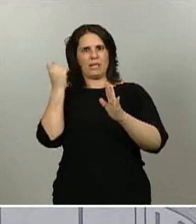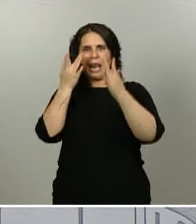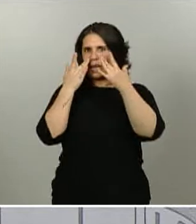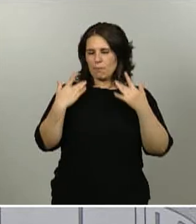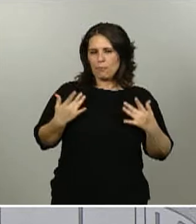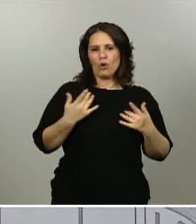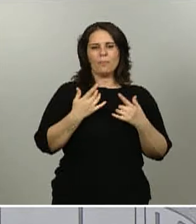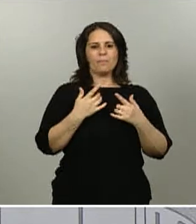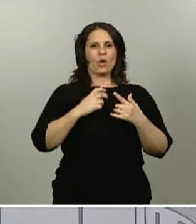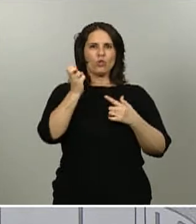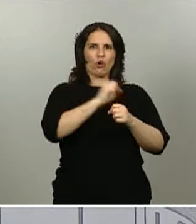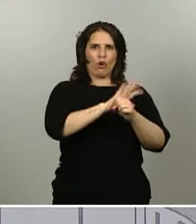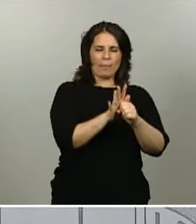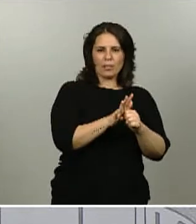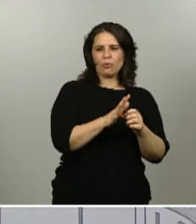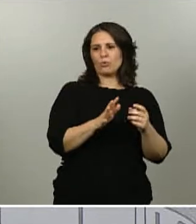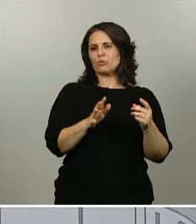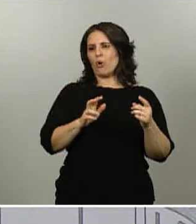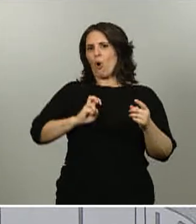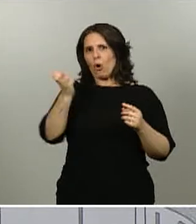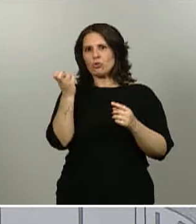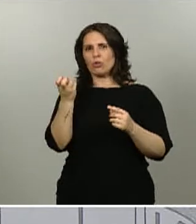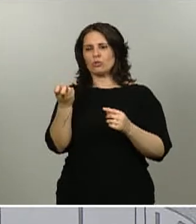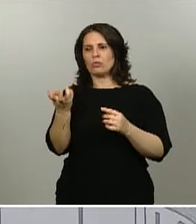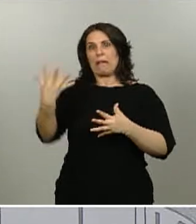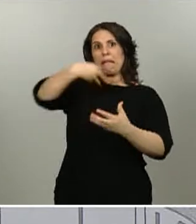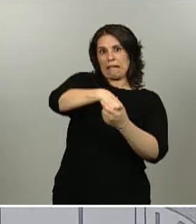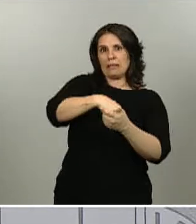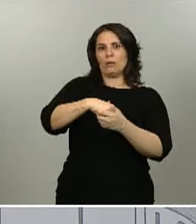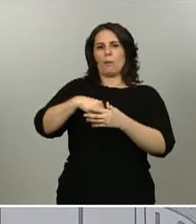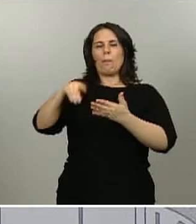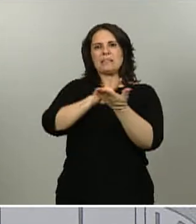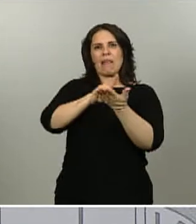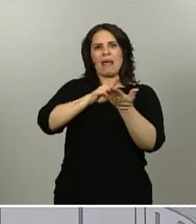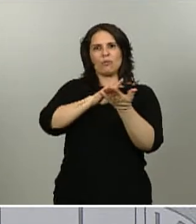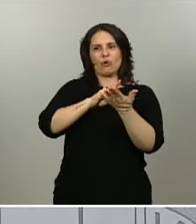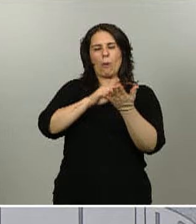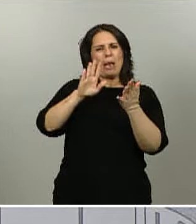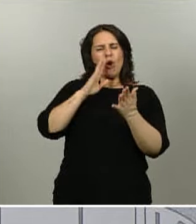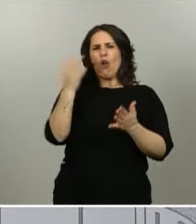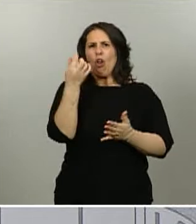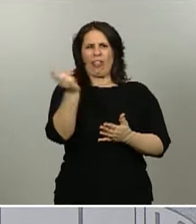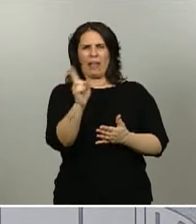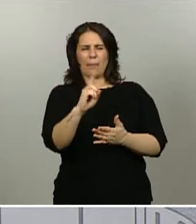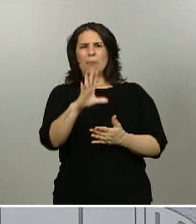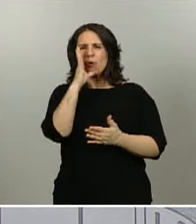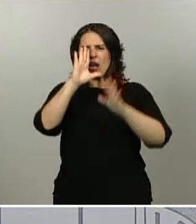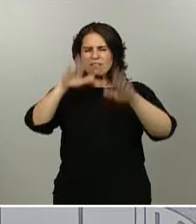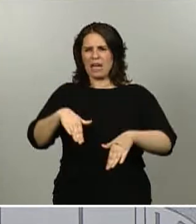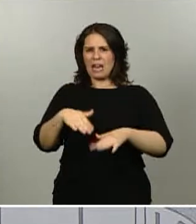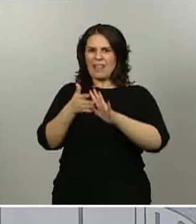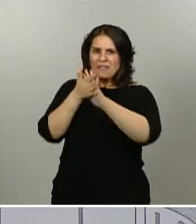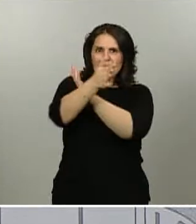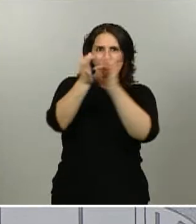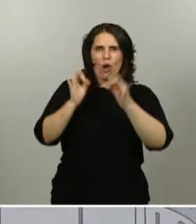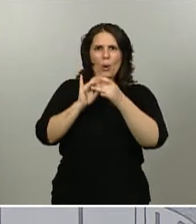coronavirus, eliminar algunos casos que se habían introducido en las bases de datos y que no tenían que estar ahí porque no correspondían a las definiciones de caso,